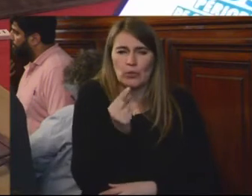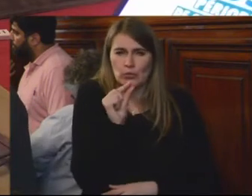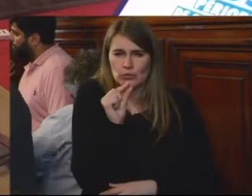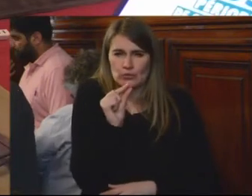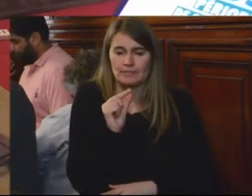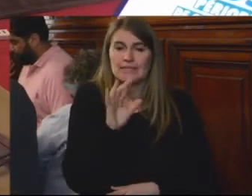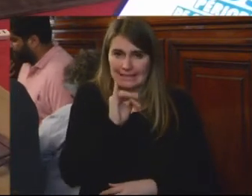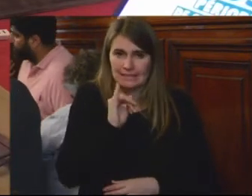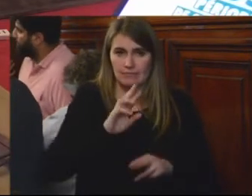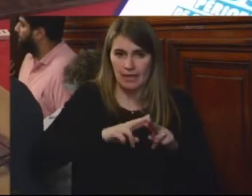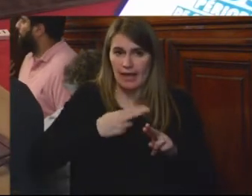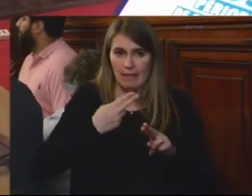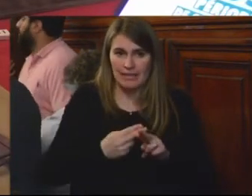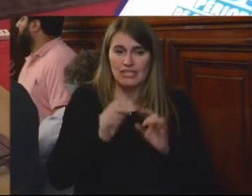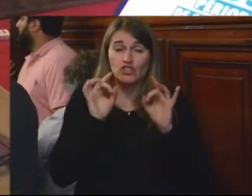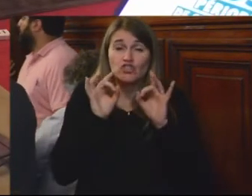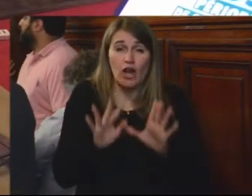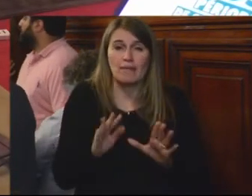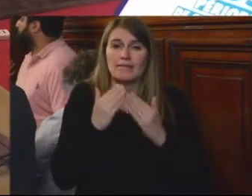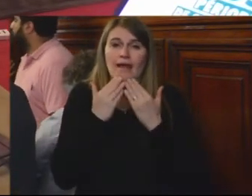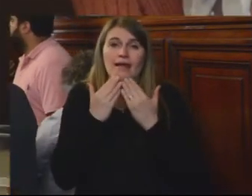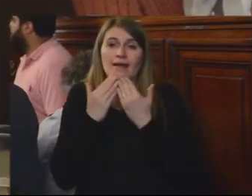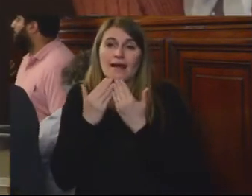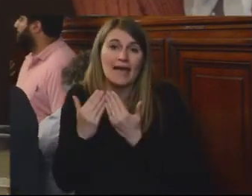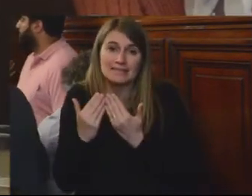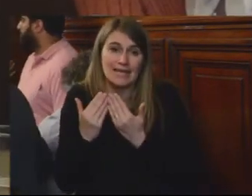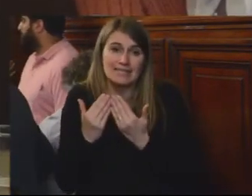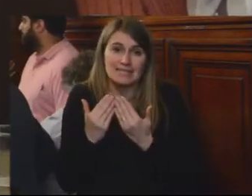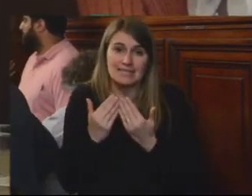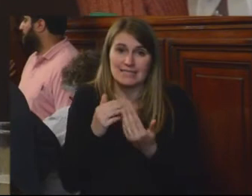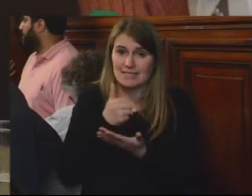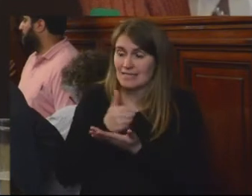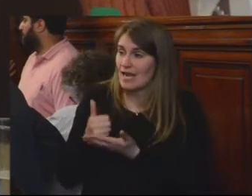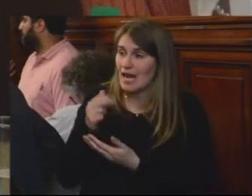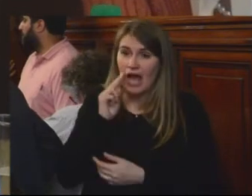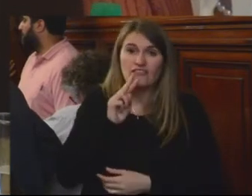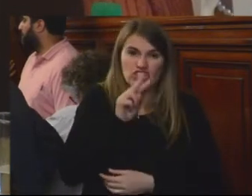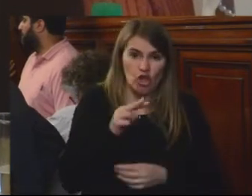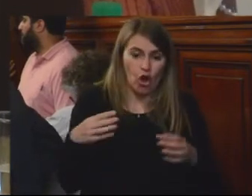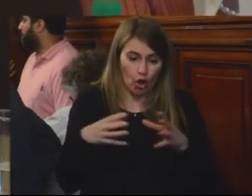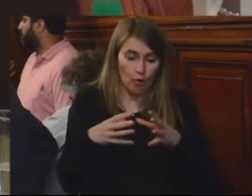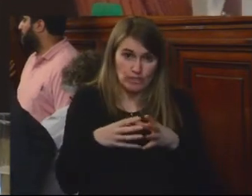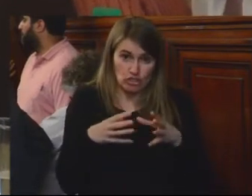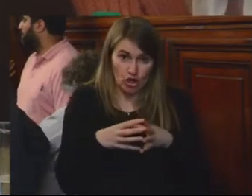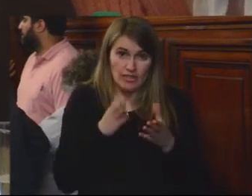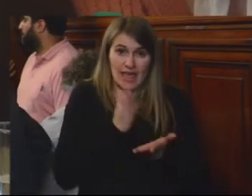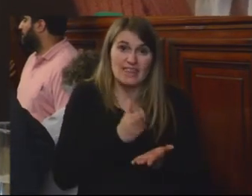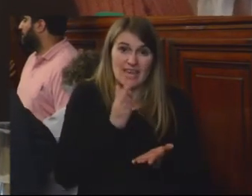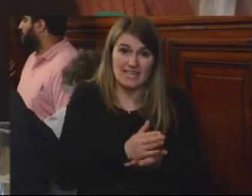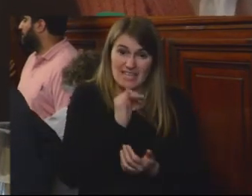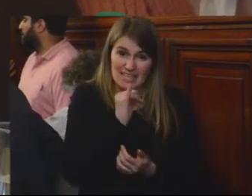reiterar nuevamente el agradecimiento de la misión que tiene la comisión interamericana de derechos humanos